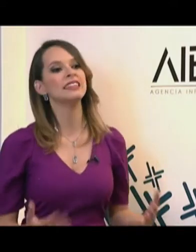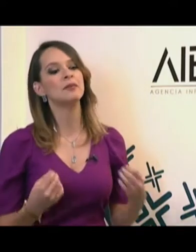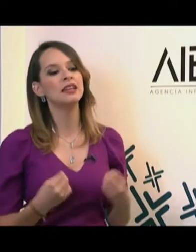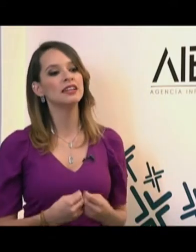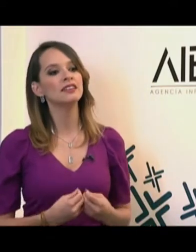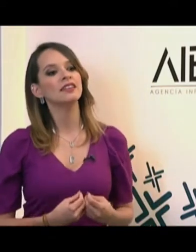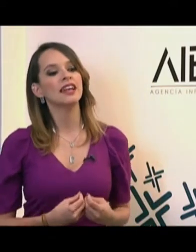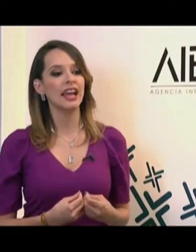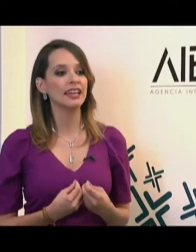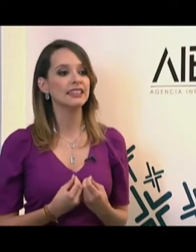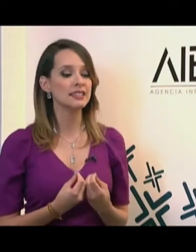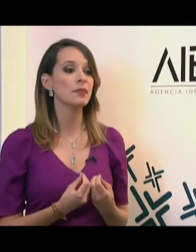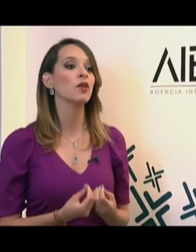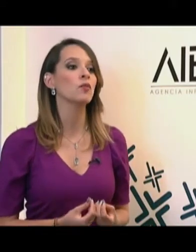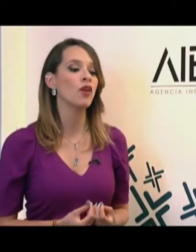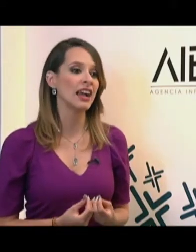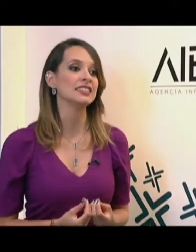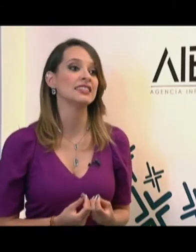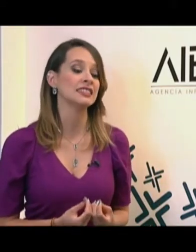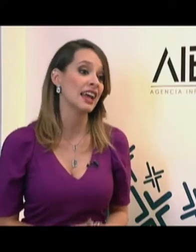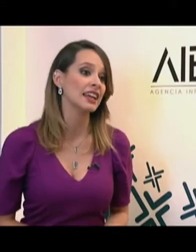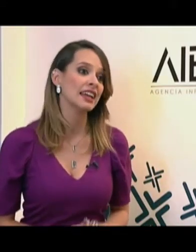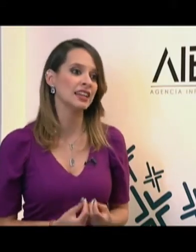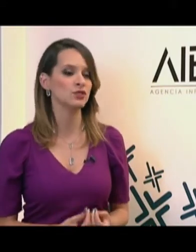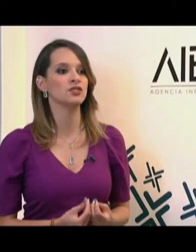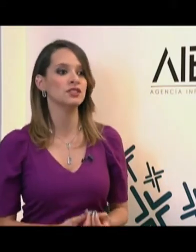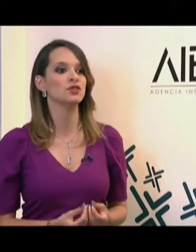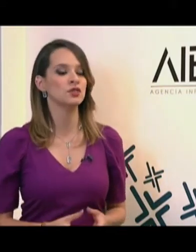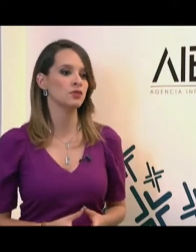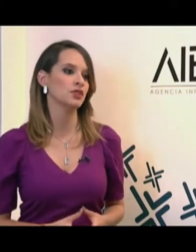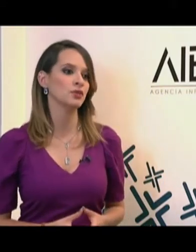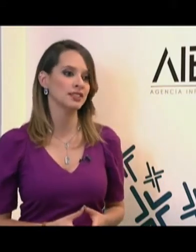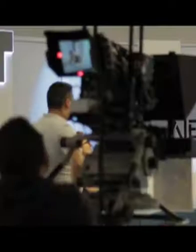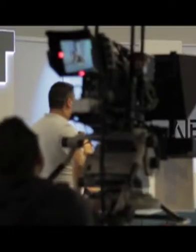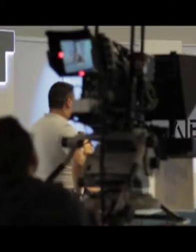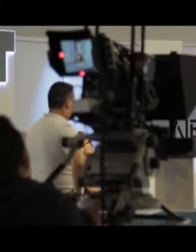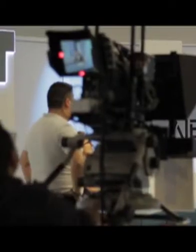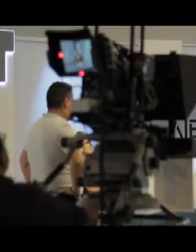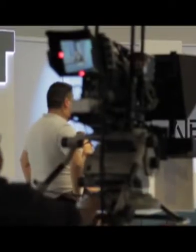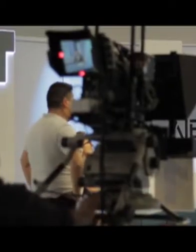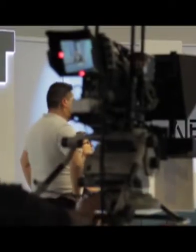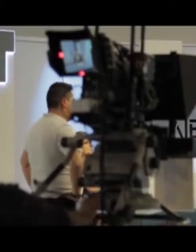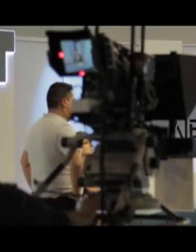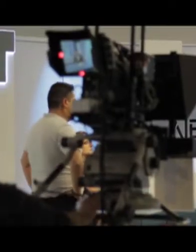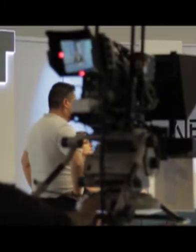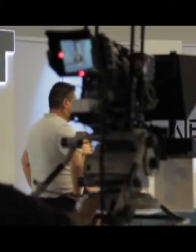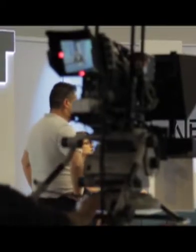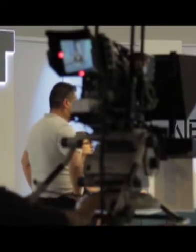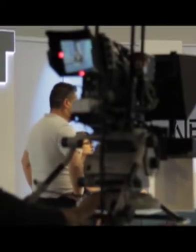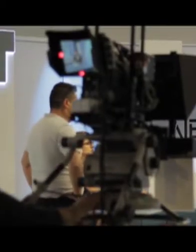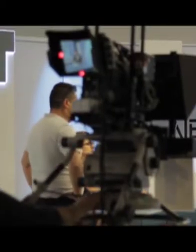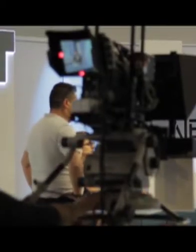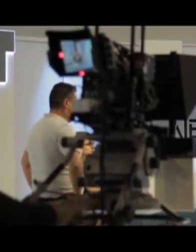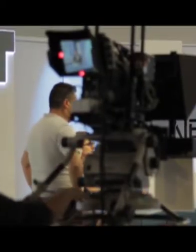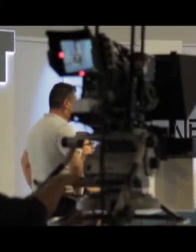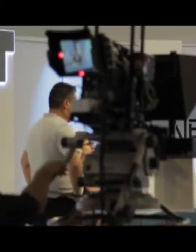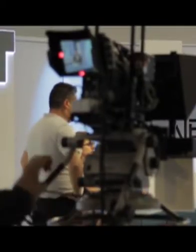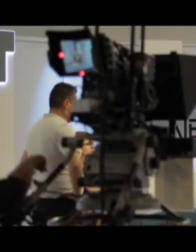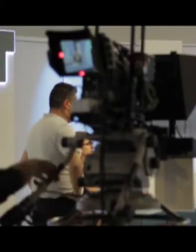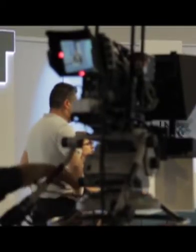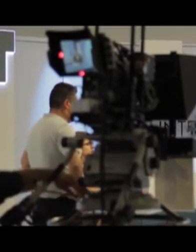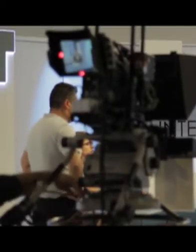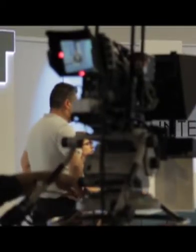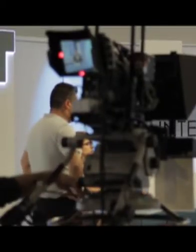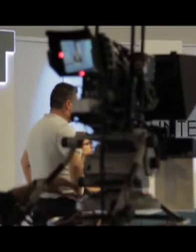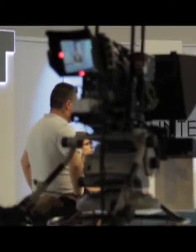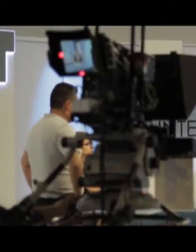cómo y también que la gente sepa cómo accesar estos distintos tipos de educación. Otra de las características de este proyecto que se